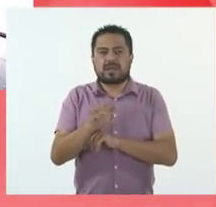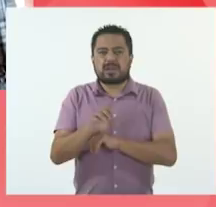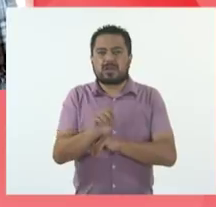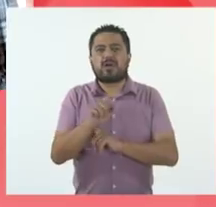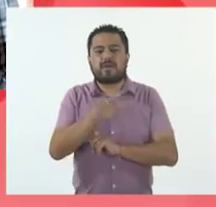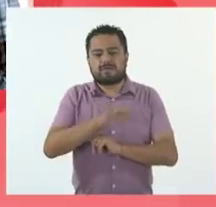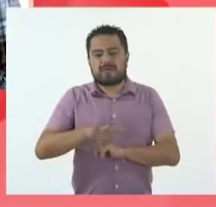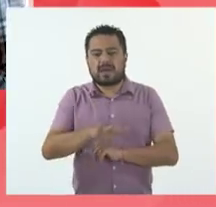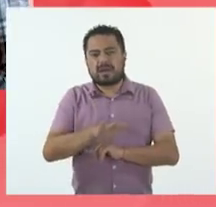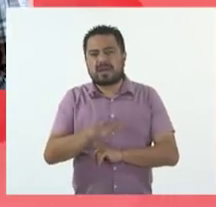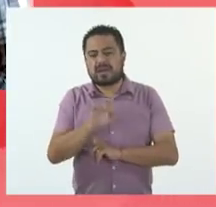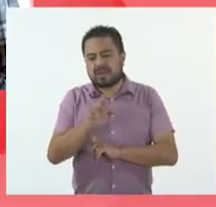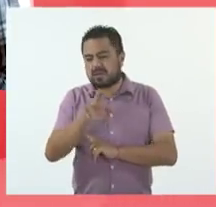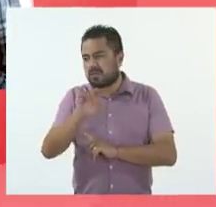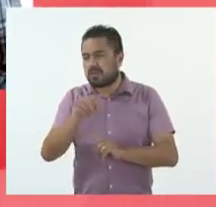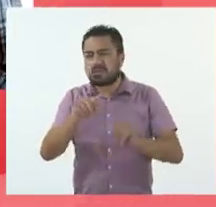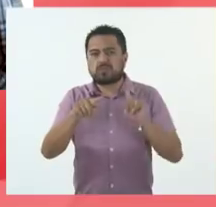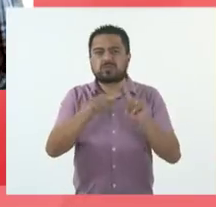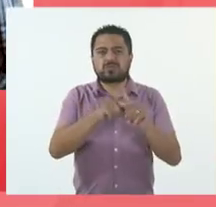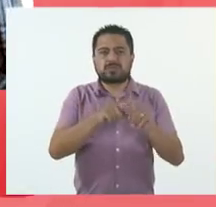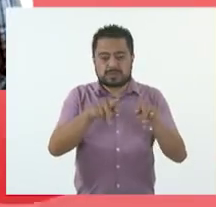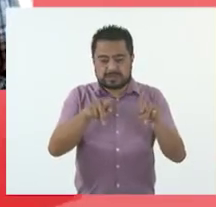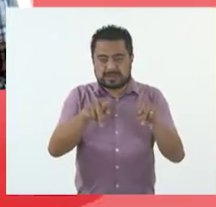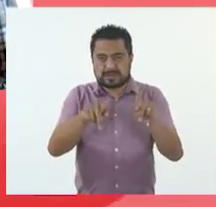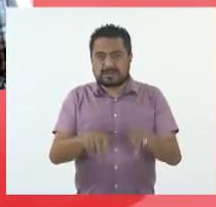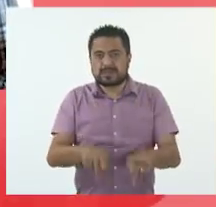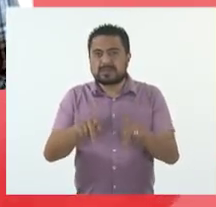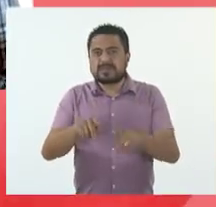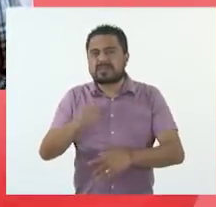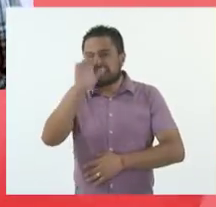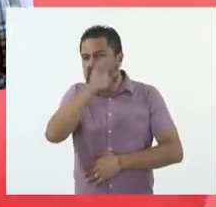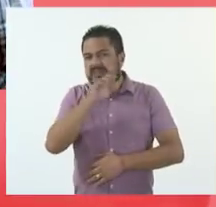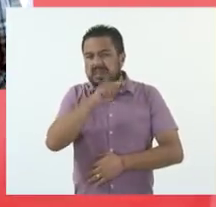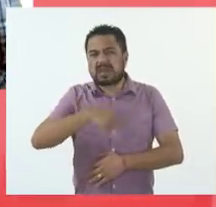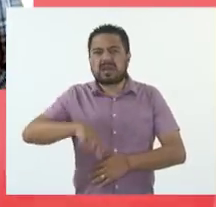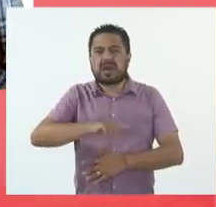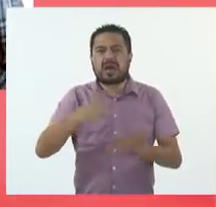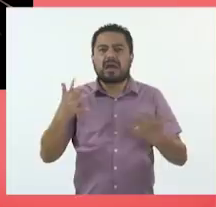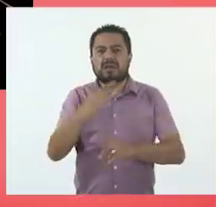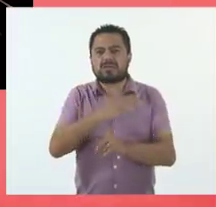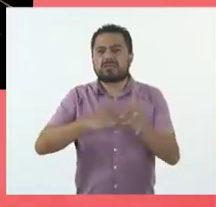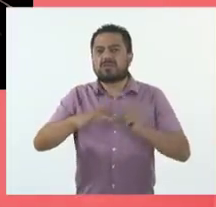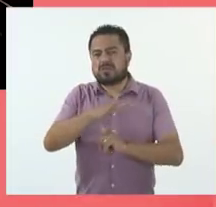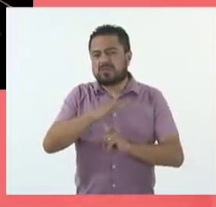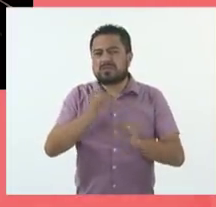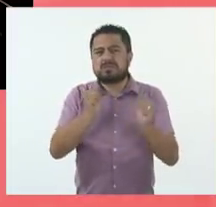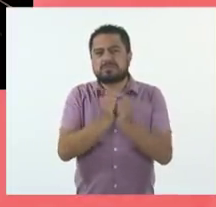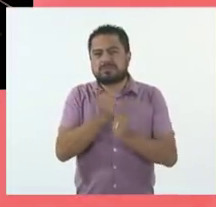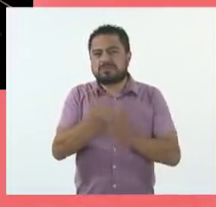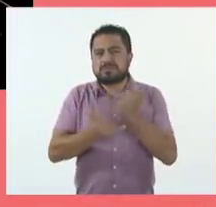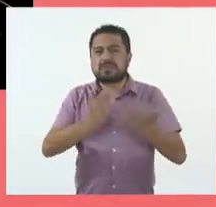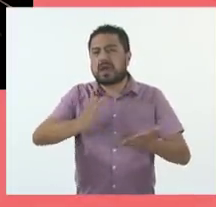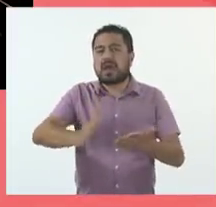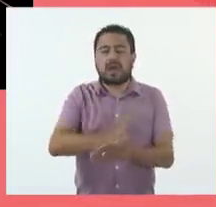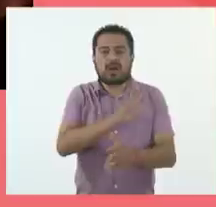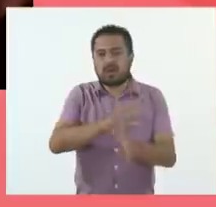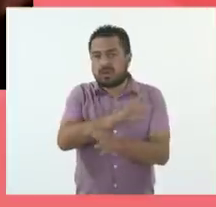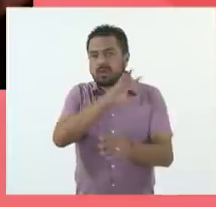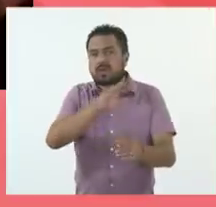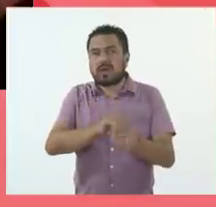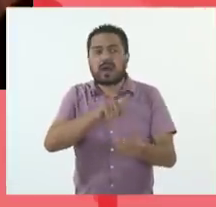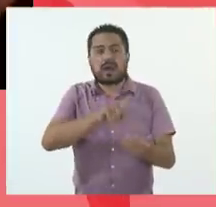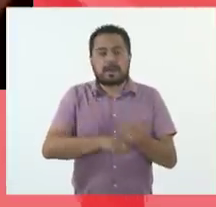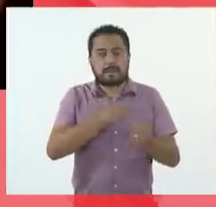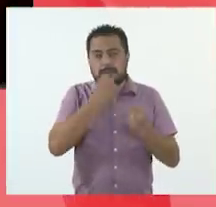Cruz. Los entierros, que curiosamente se hacían en torno a un fuego, y además de todo eran grupales.